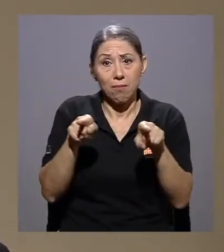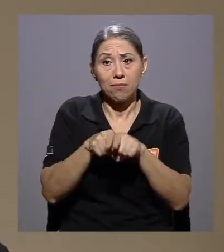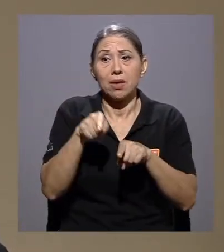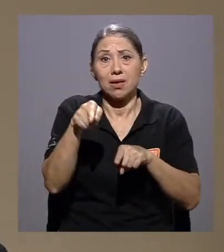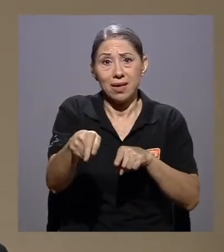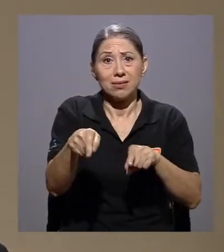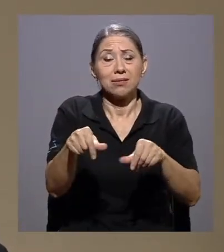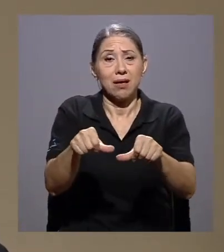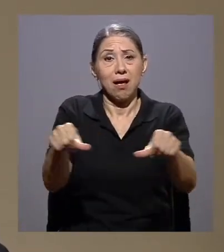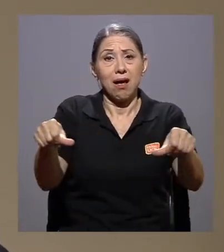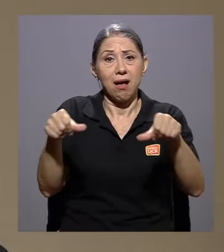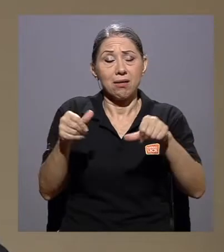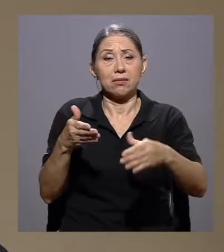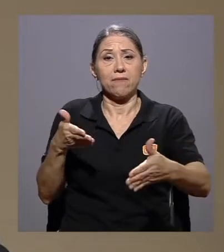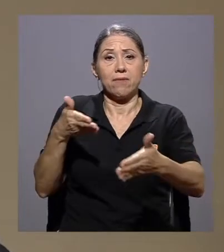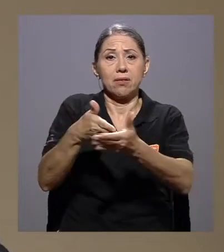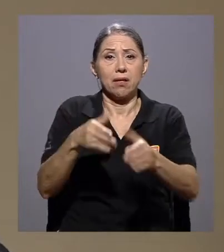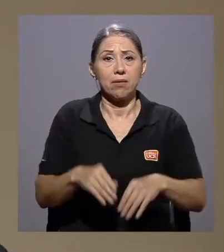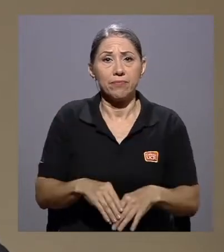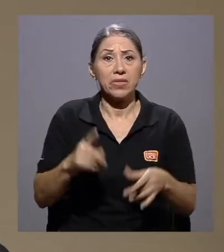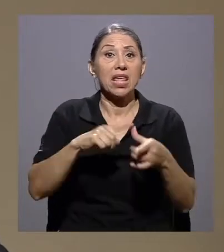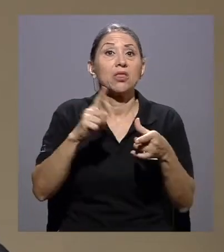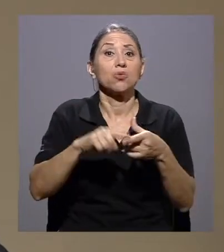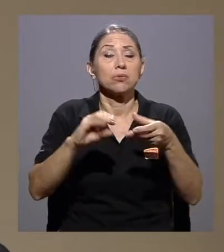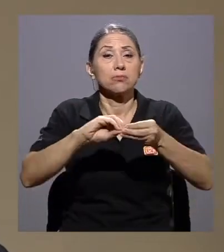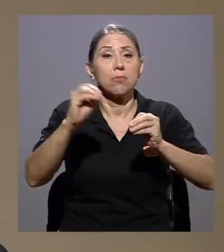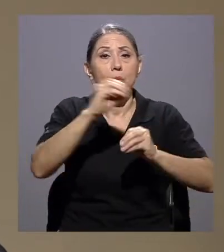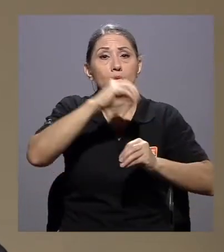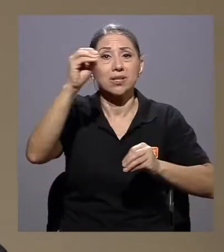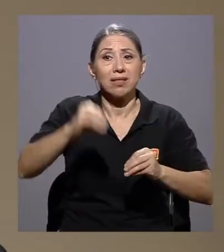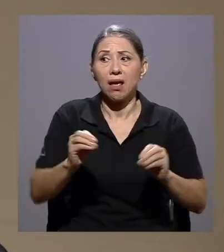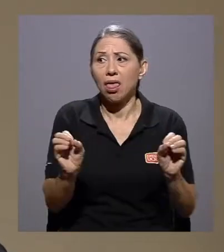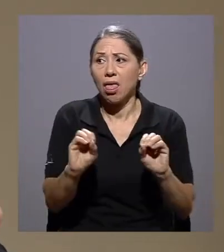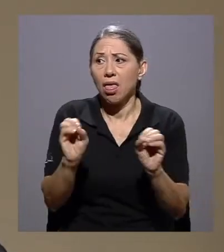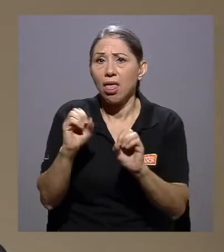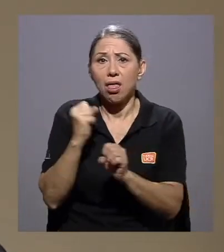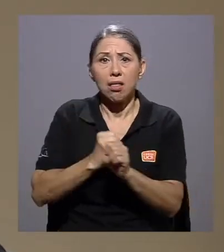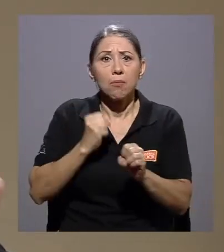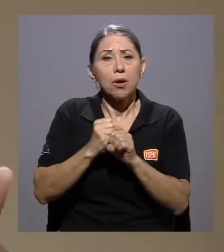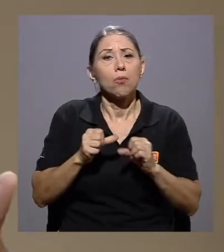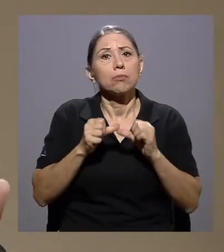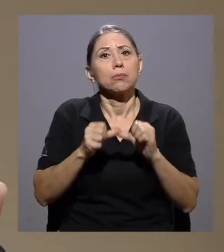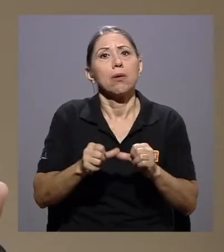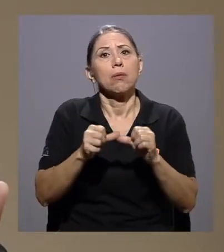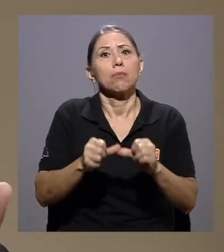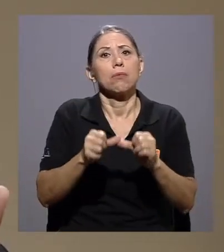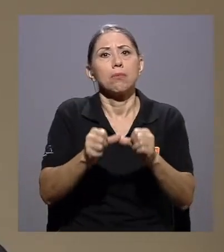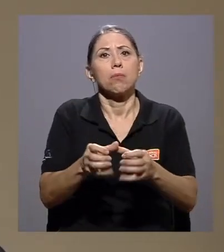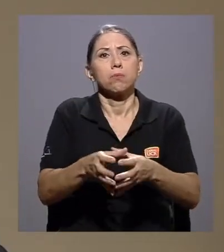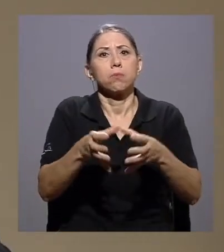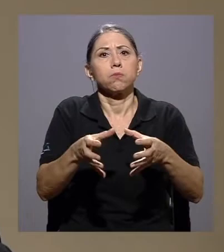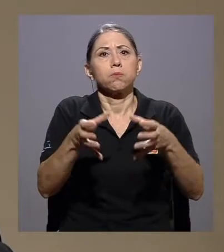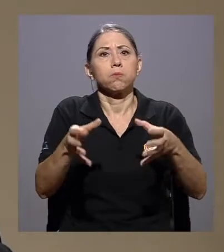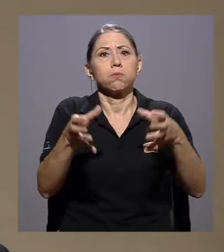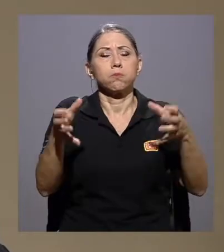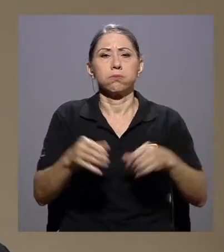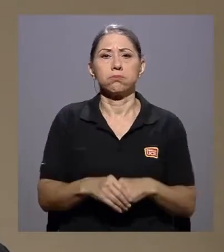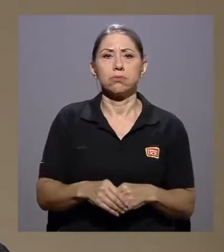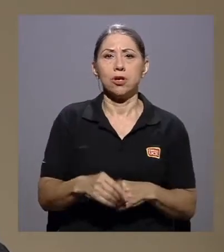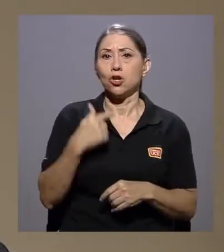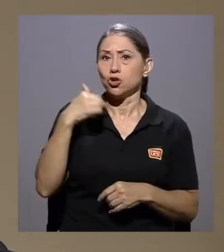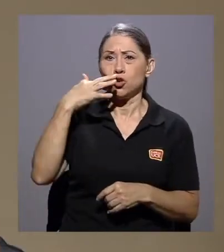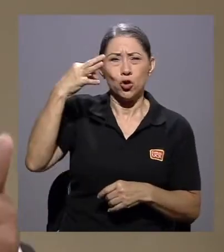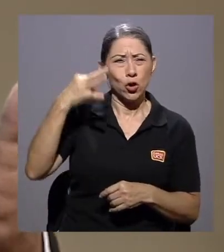también afectado. Entonces la acumulación de desempleo está dándose permanentemente. Es más, yo no creo que la